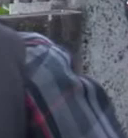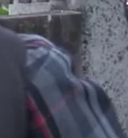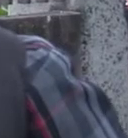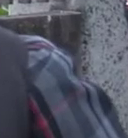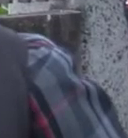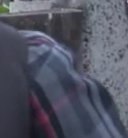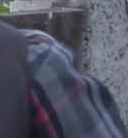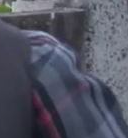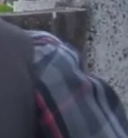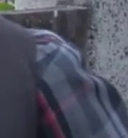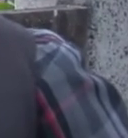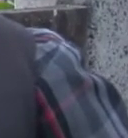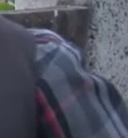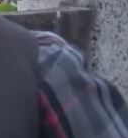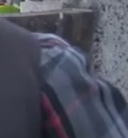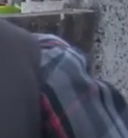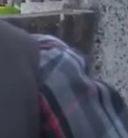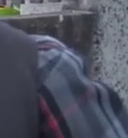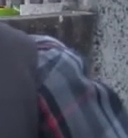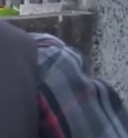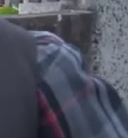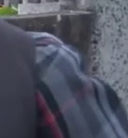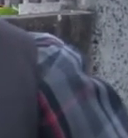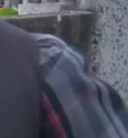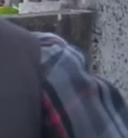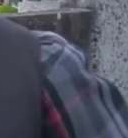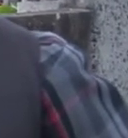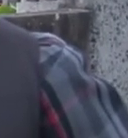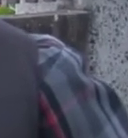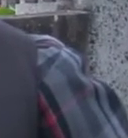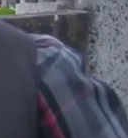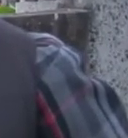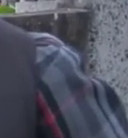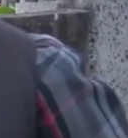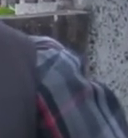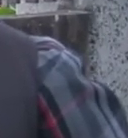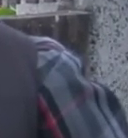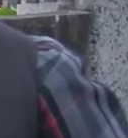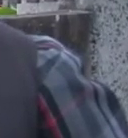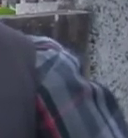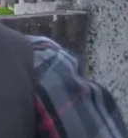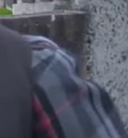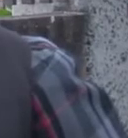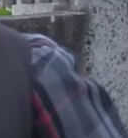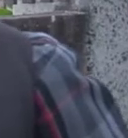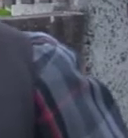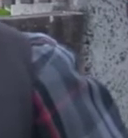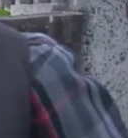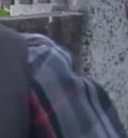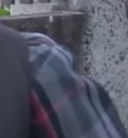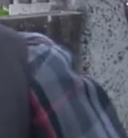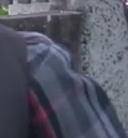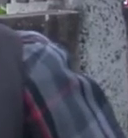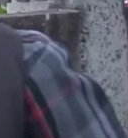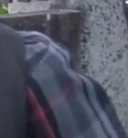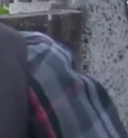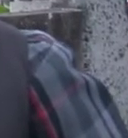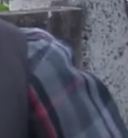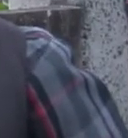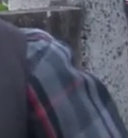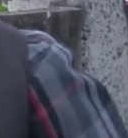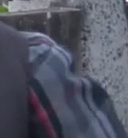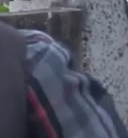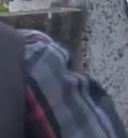sobre todo para mí la más general sería más que todo la consulta de los cohetes de los que ahora